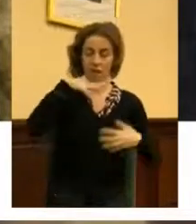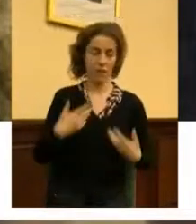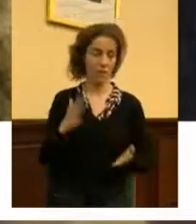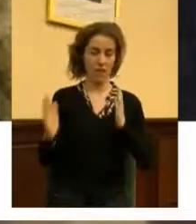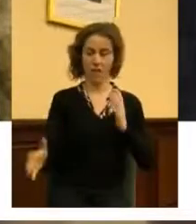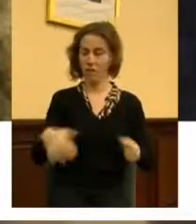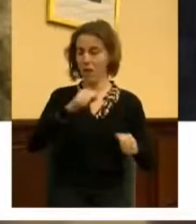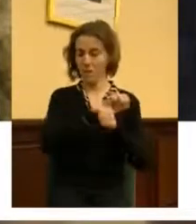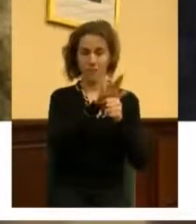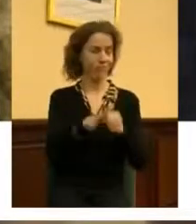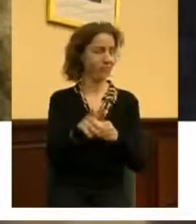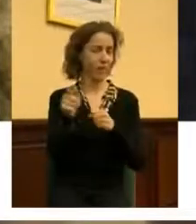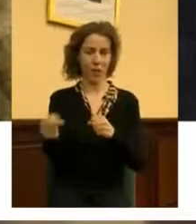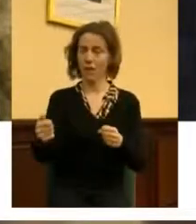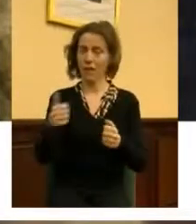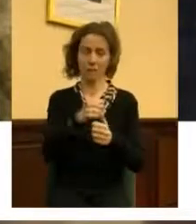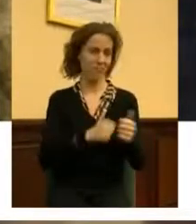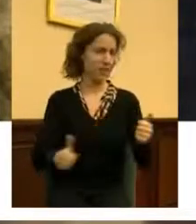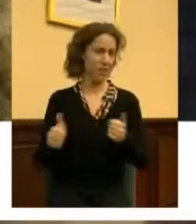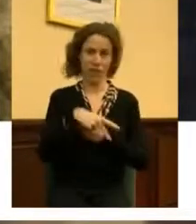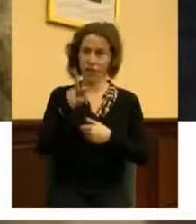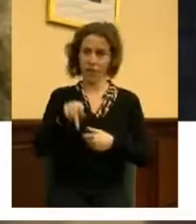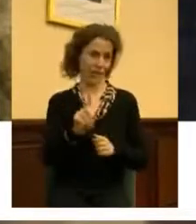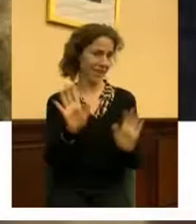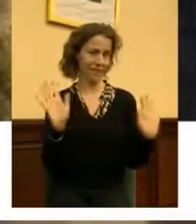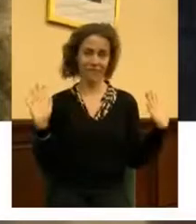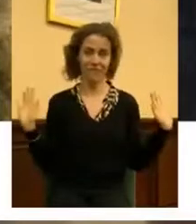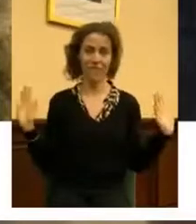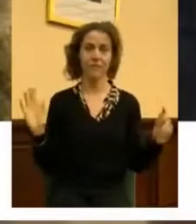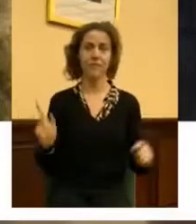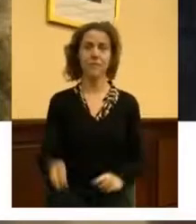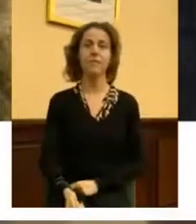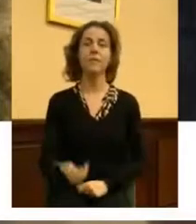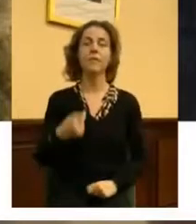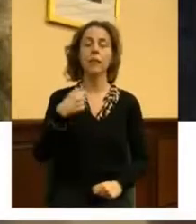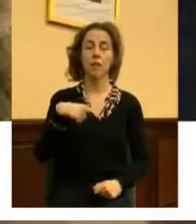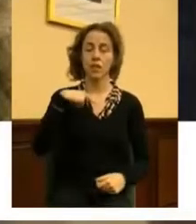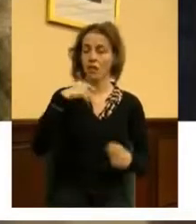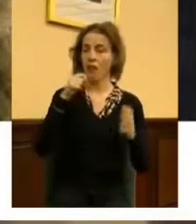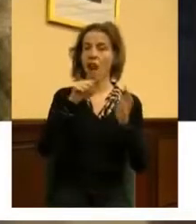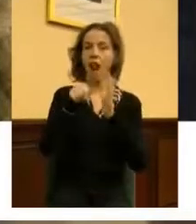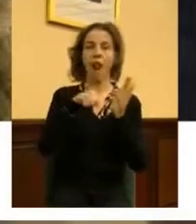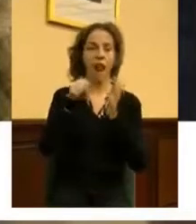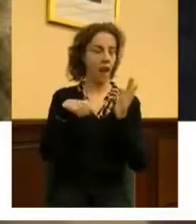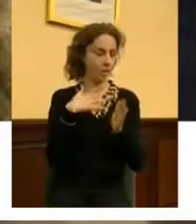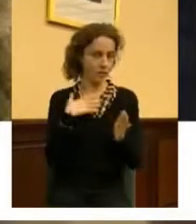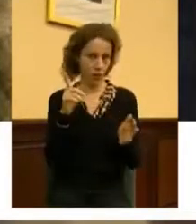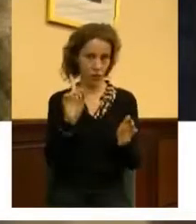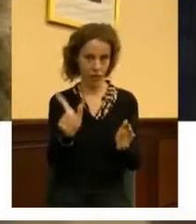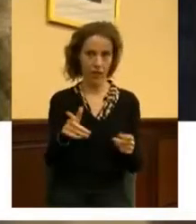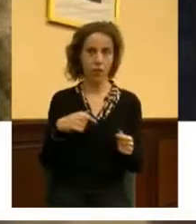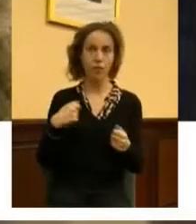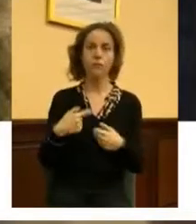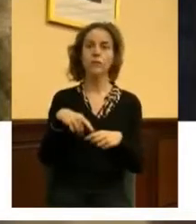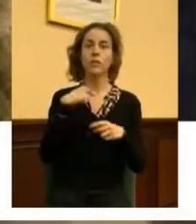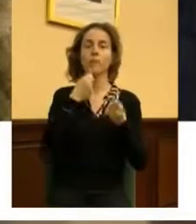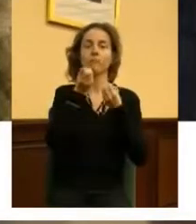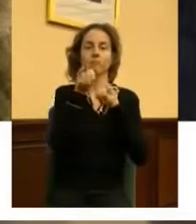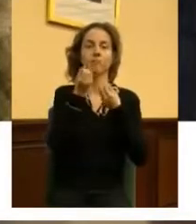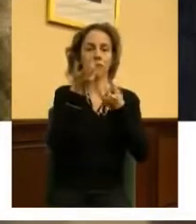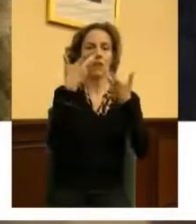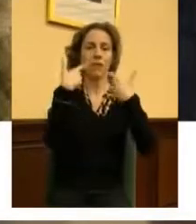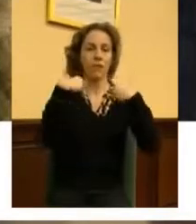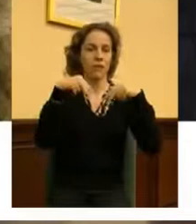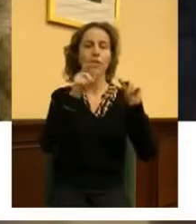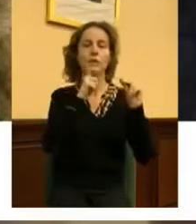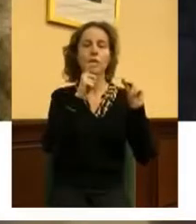No me voy a extender más. Voy a acabar la intervención, no voy a con palabras,